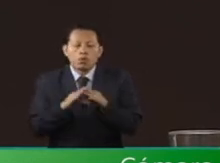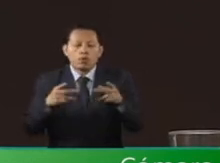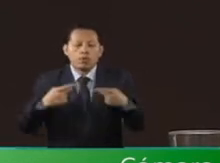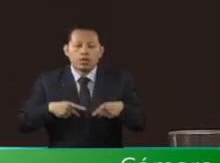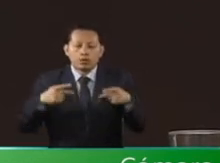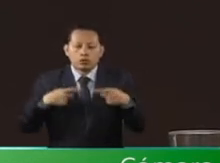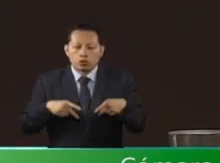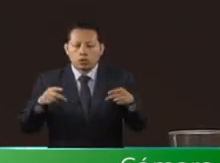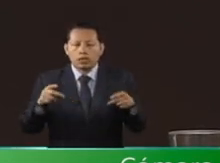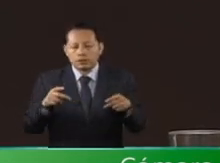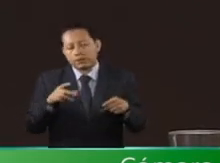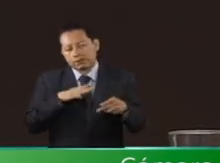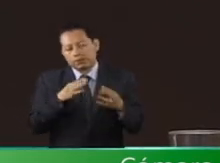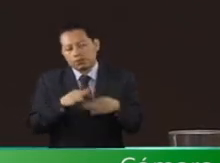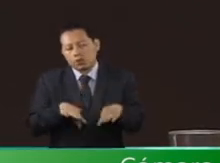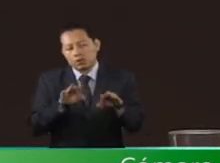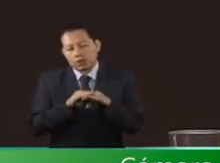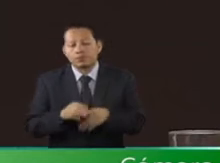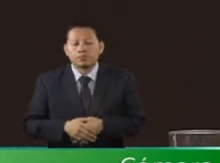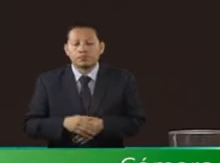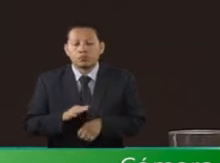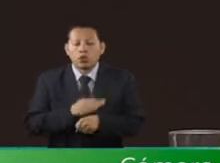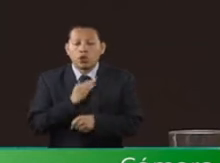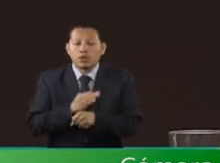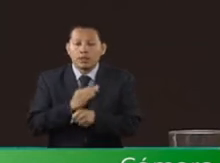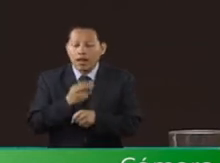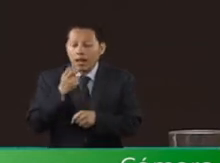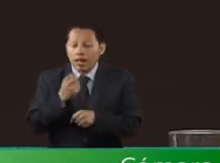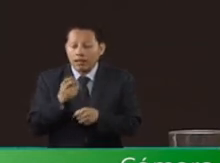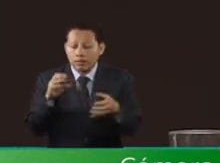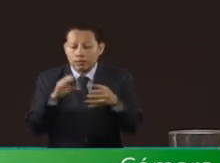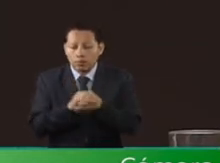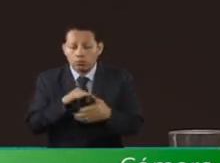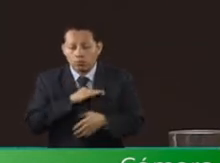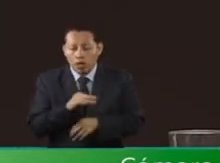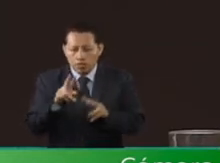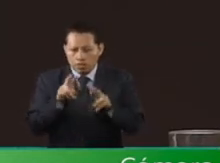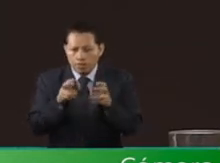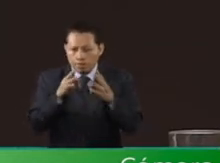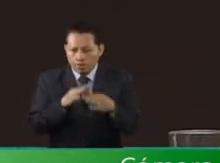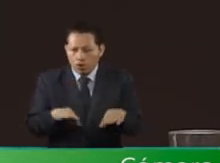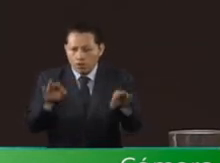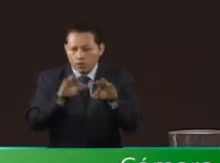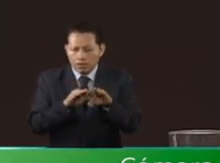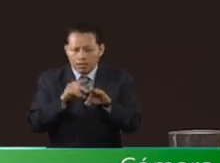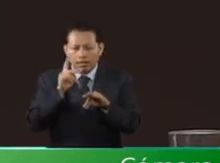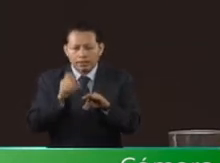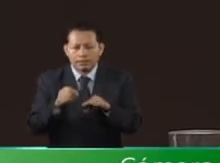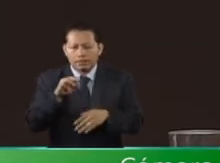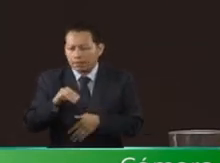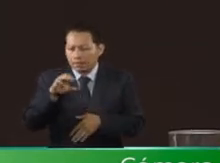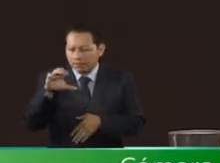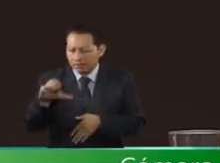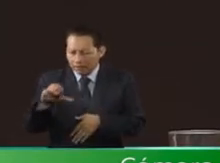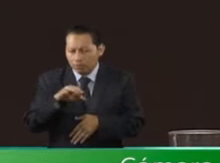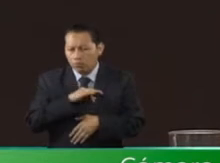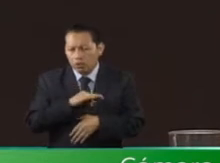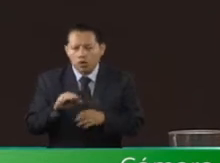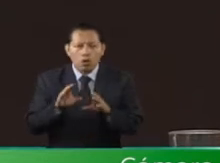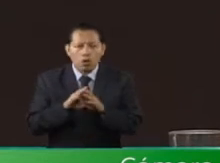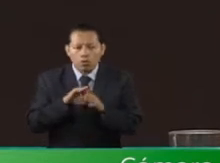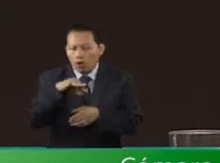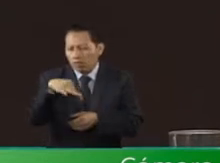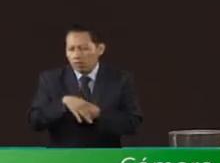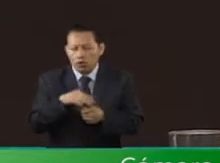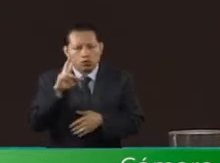población es clave porque en esta reforma no se contemplan los temas importantes movimiento ciudadano votará